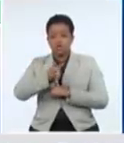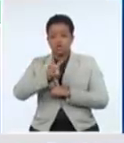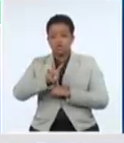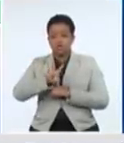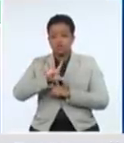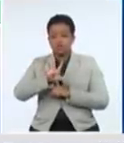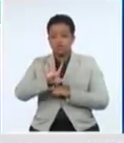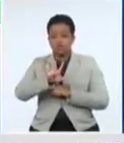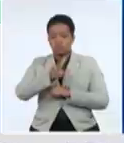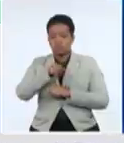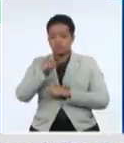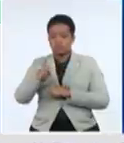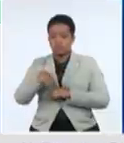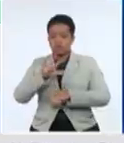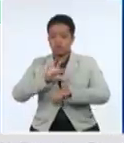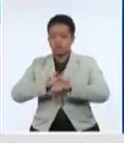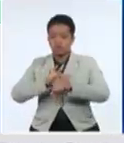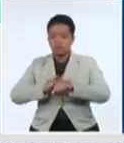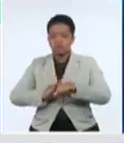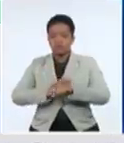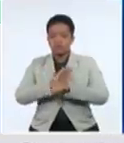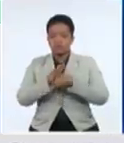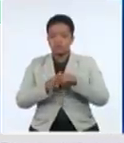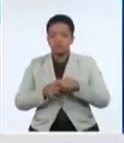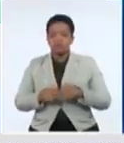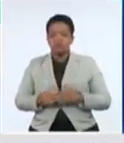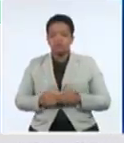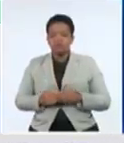235 casos con COVID-19. El